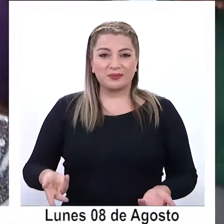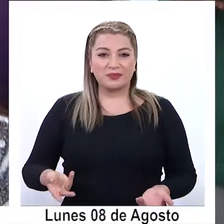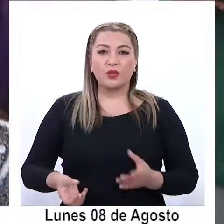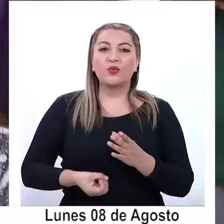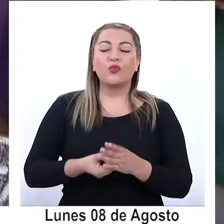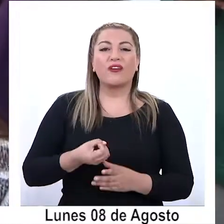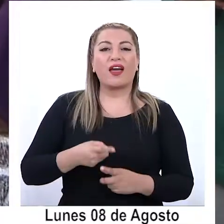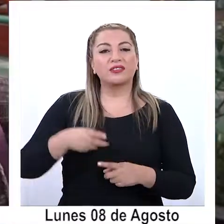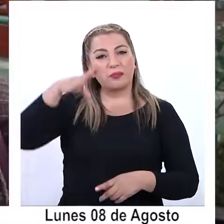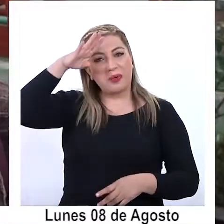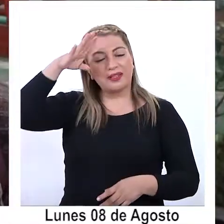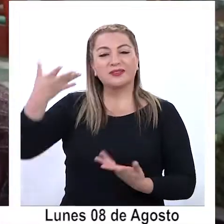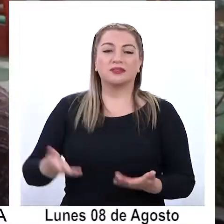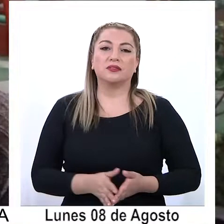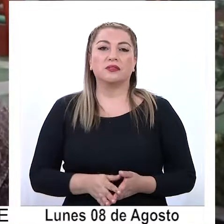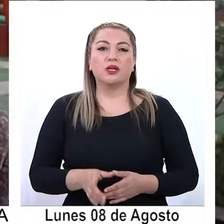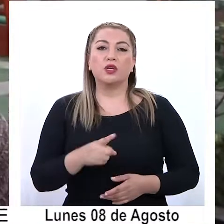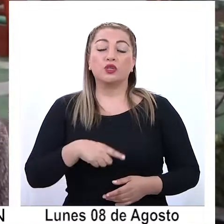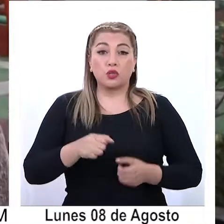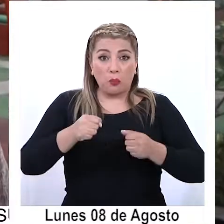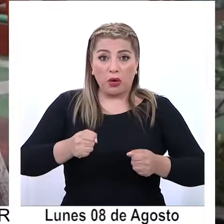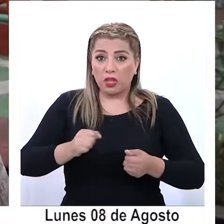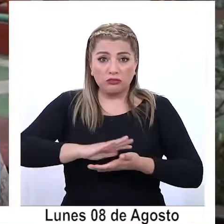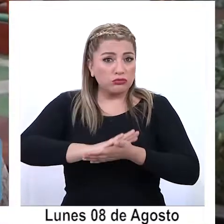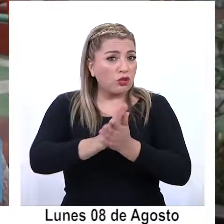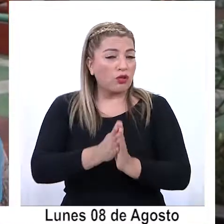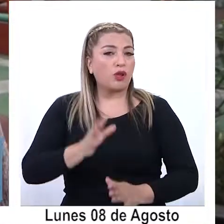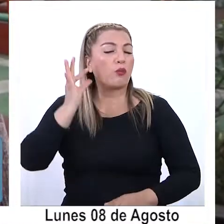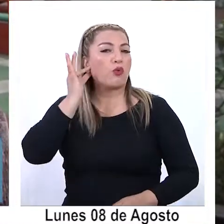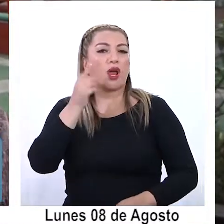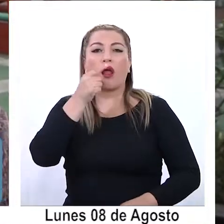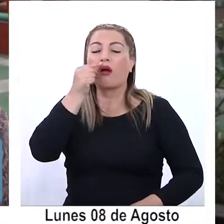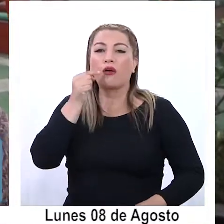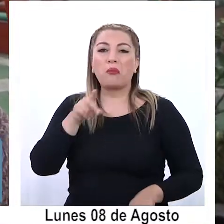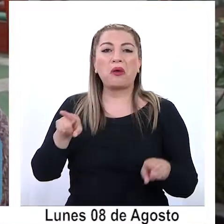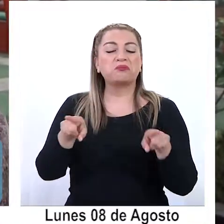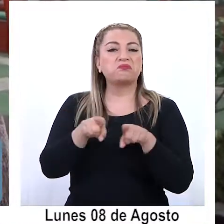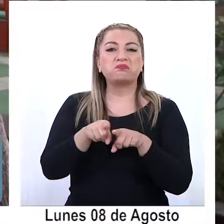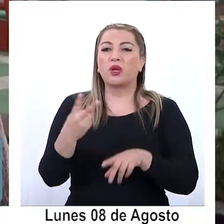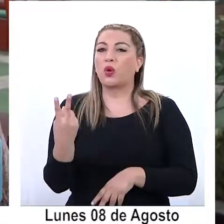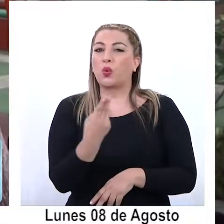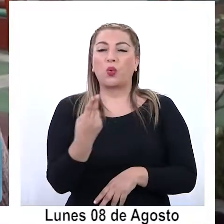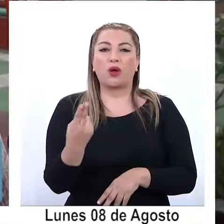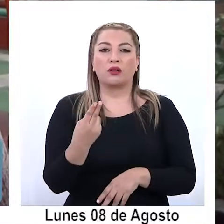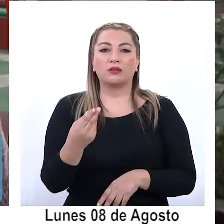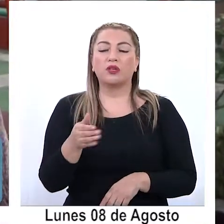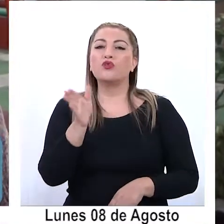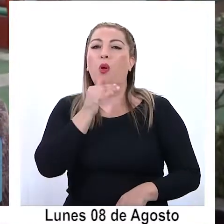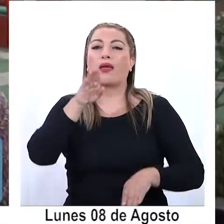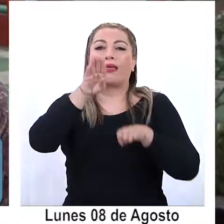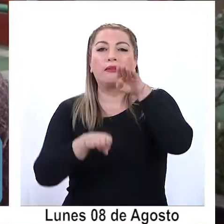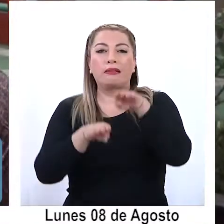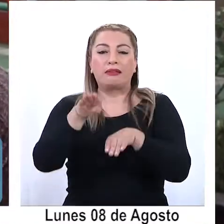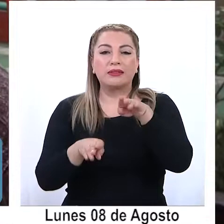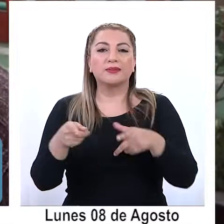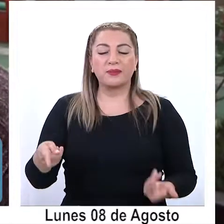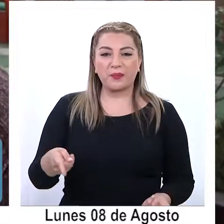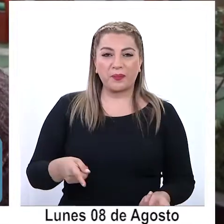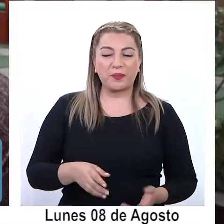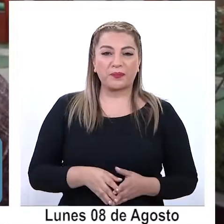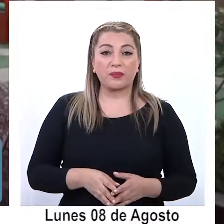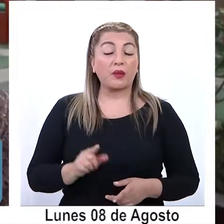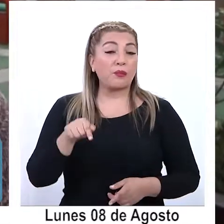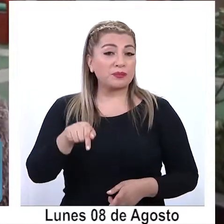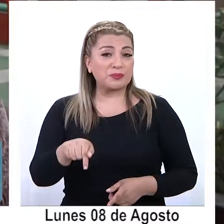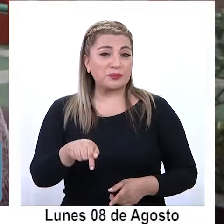nuevos conocimientos también. Somos muy capaces para todo, la mujer y el hombre son capaces para todo, no hay desigualdad en sí. Y